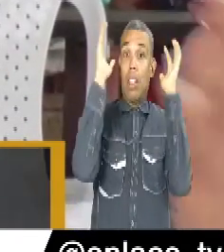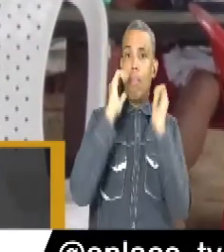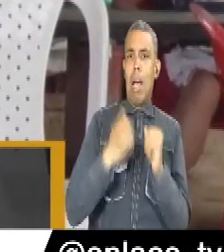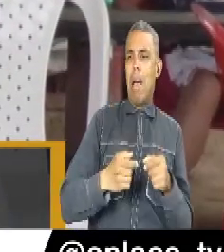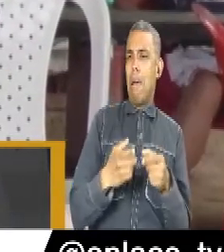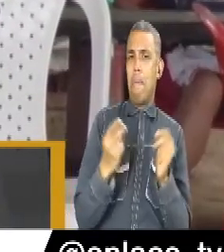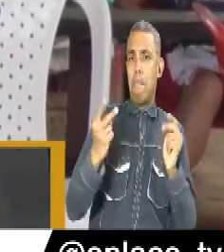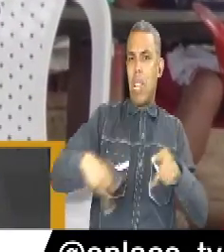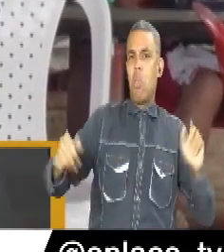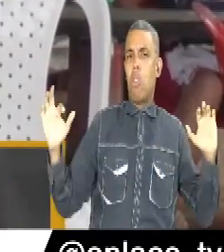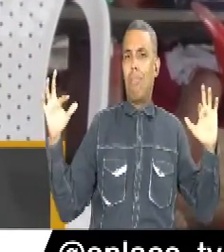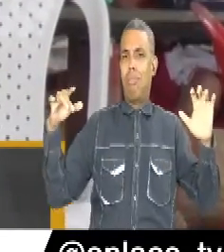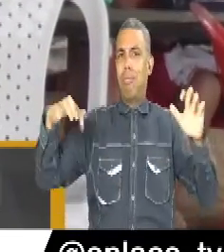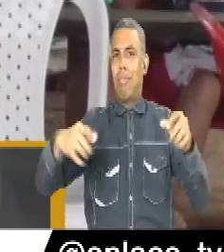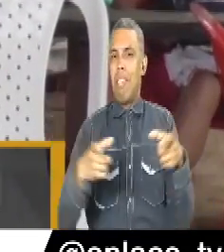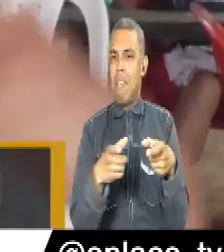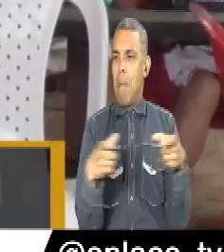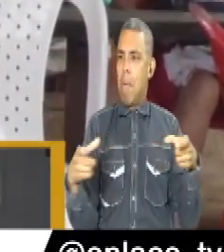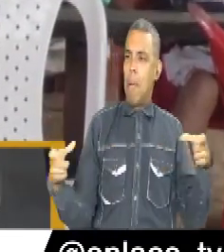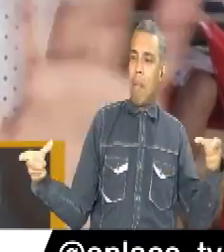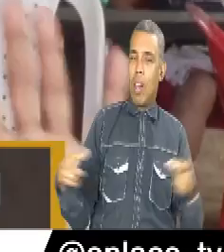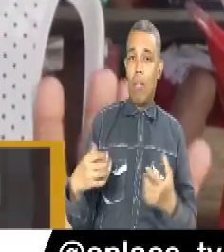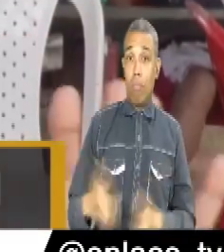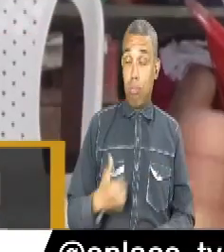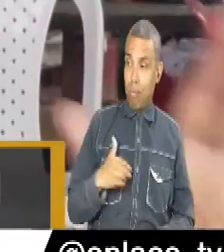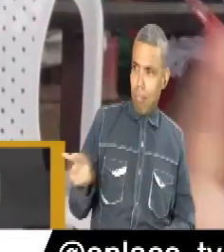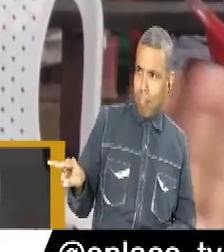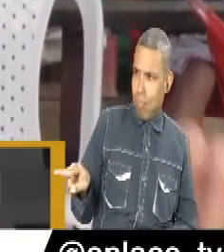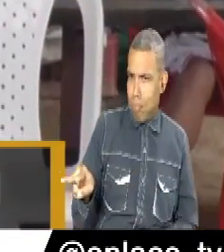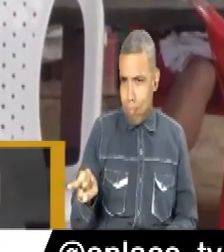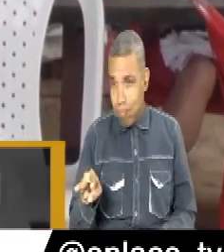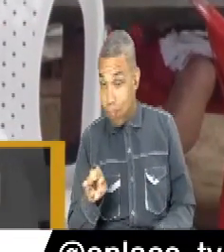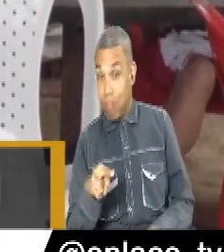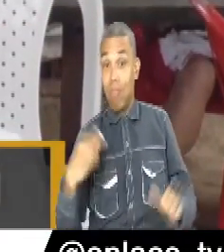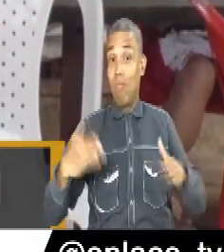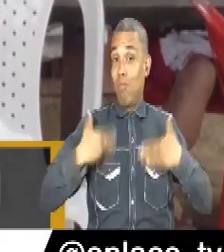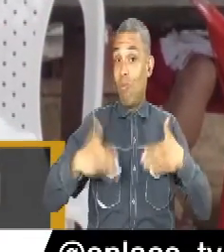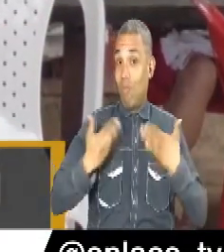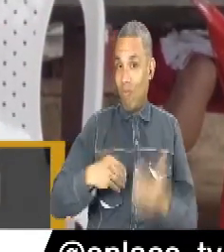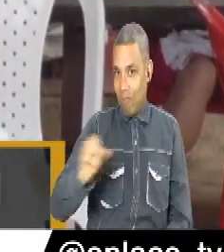harta multitud. A pesar de todo, allá estamos alegres y todo.